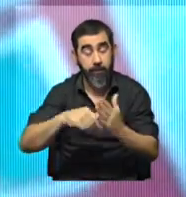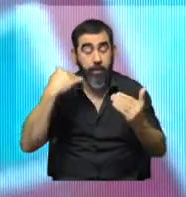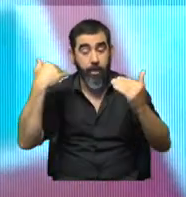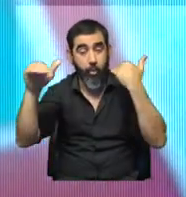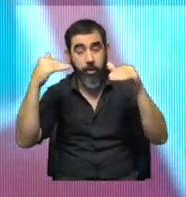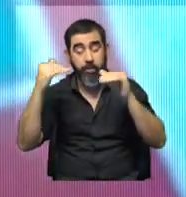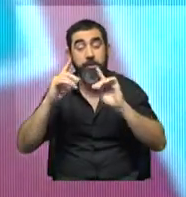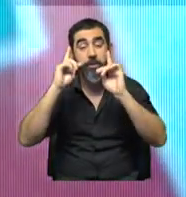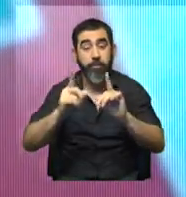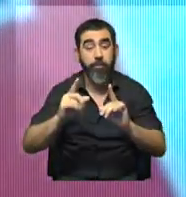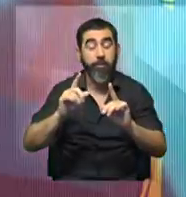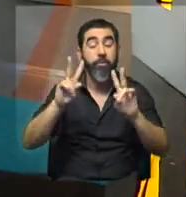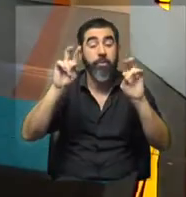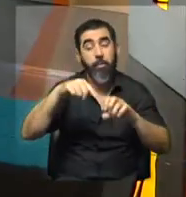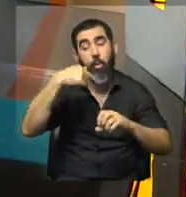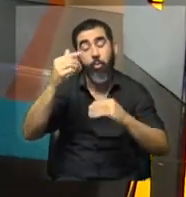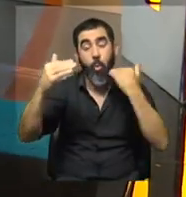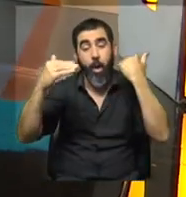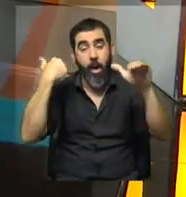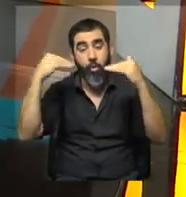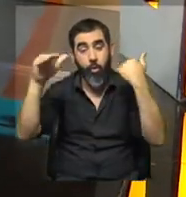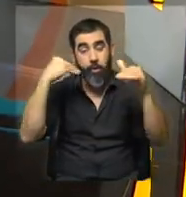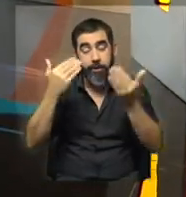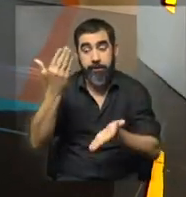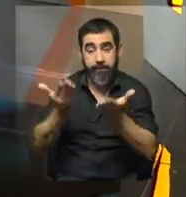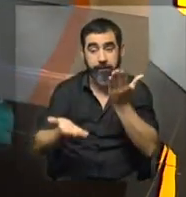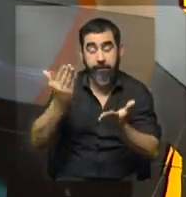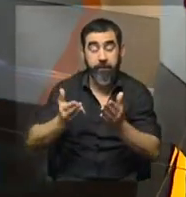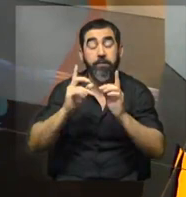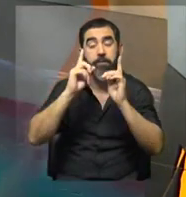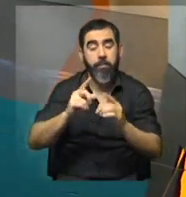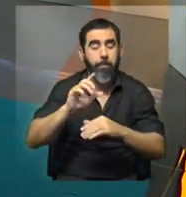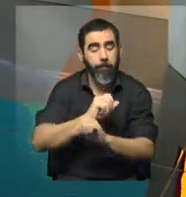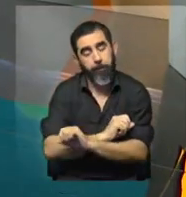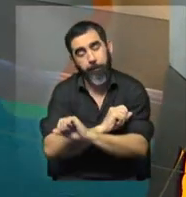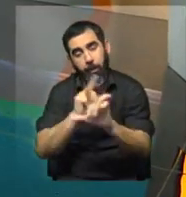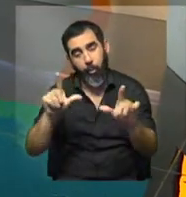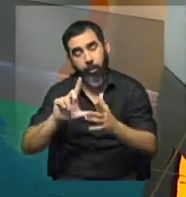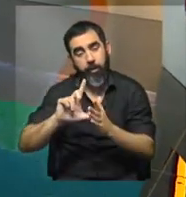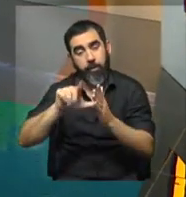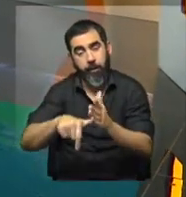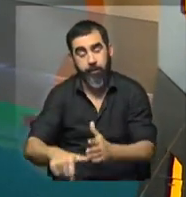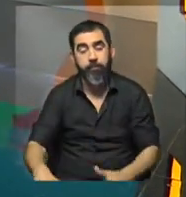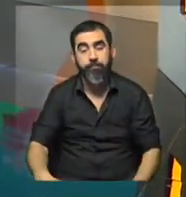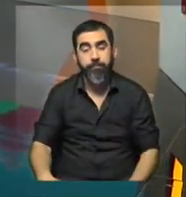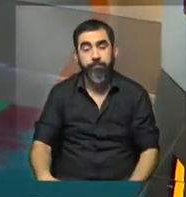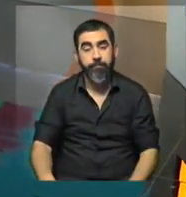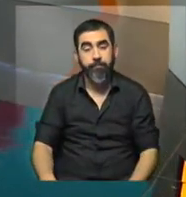adolescentes, sino que con respecto a otros adolescentes son más tardíos todavía. Y